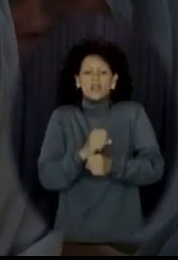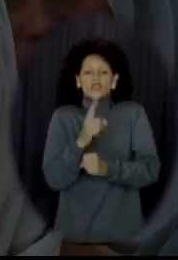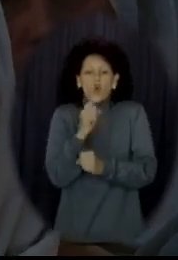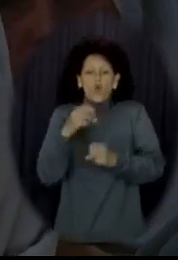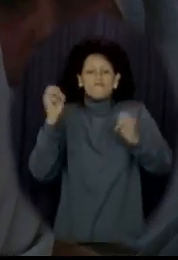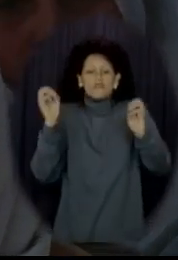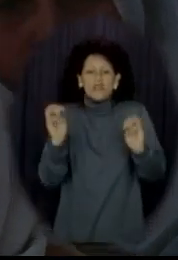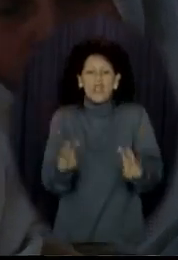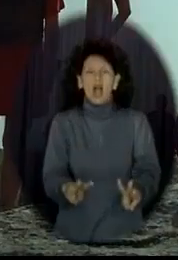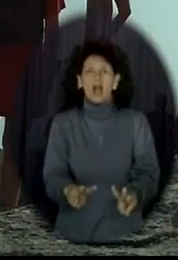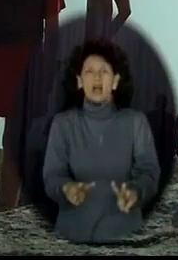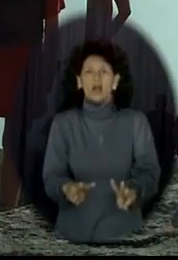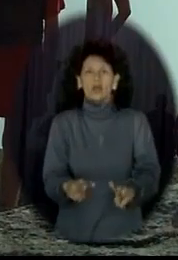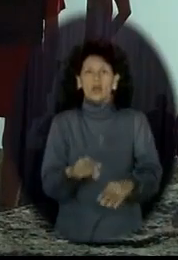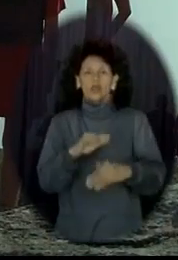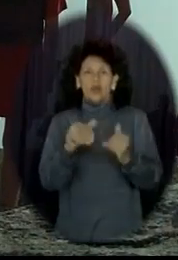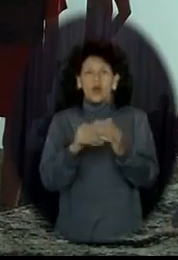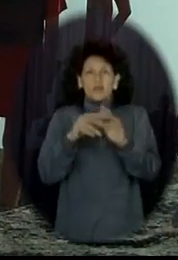tus milagros!